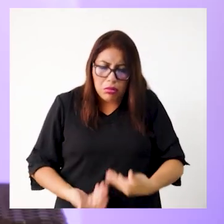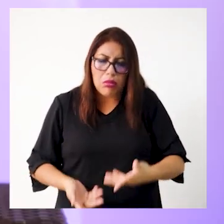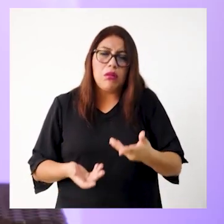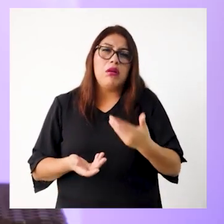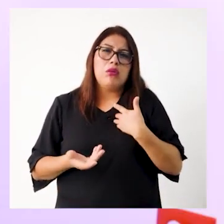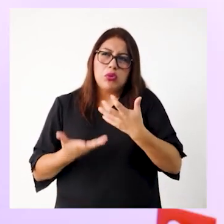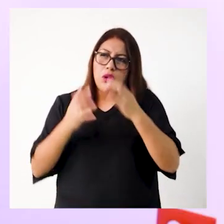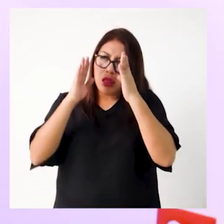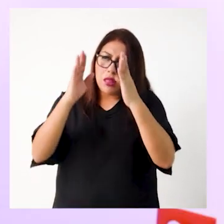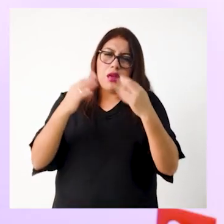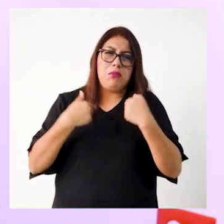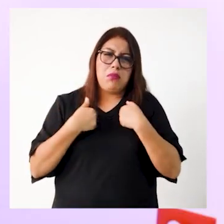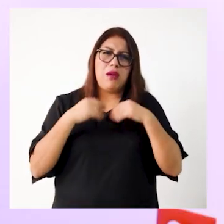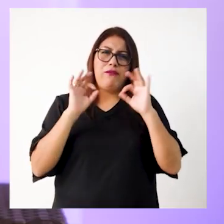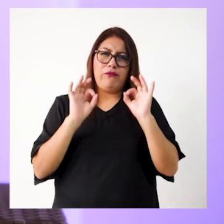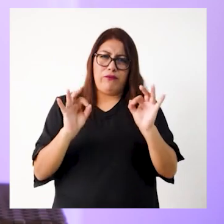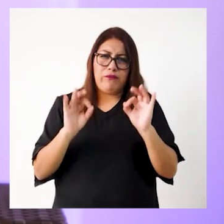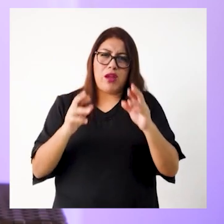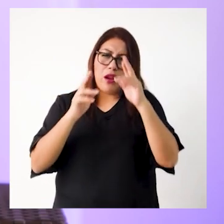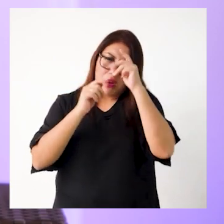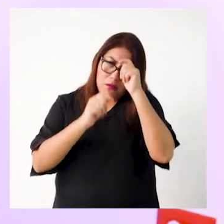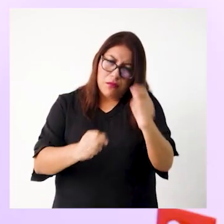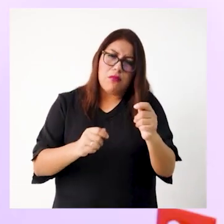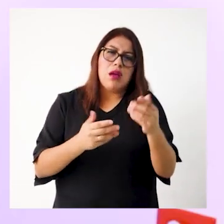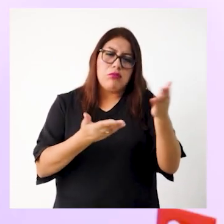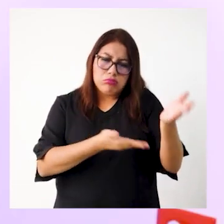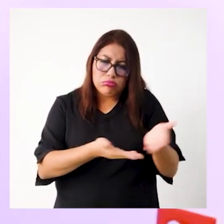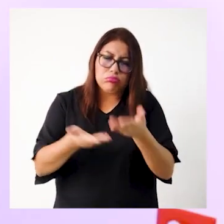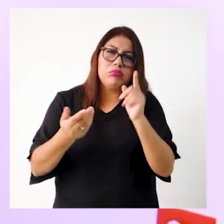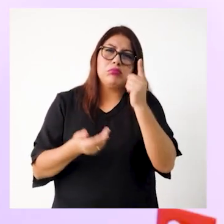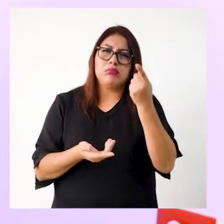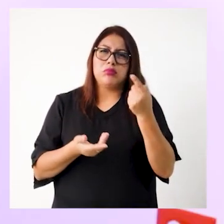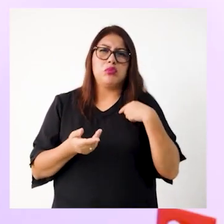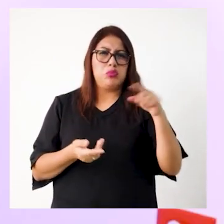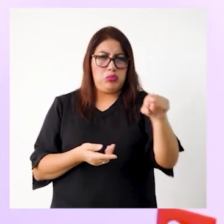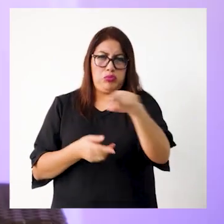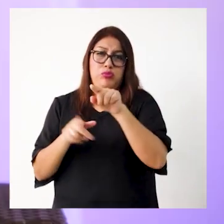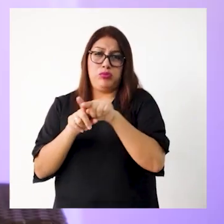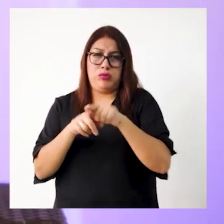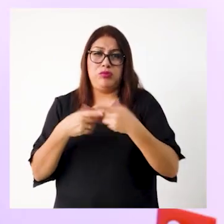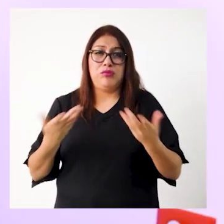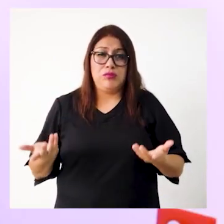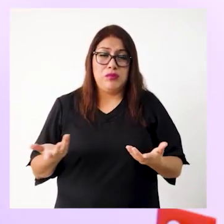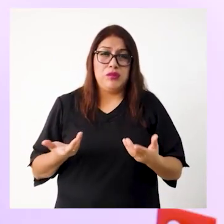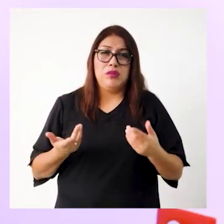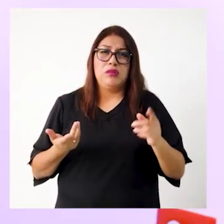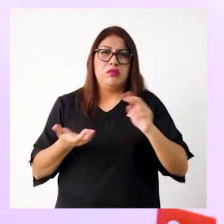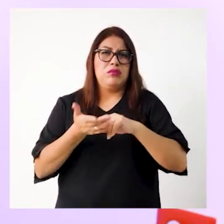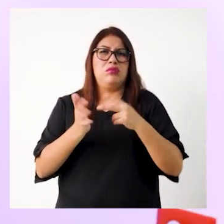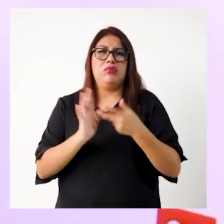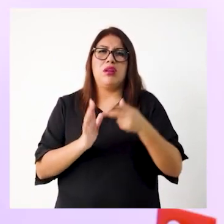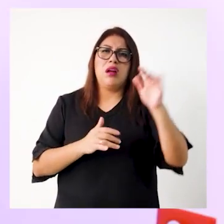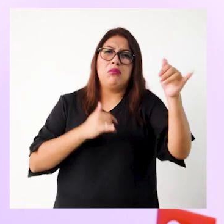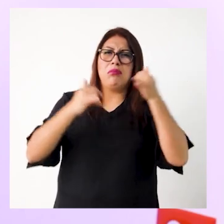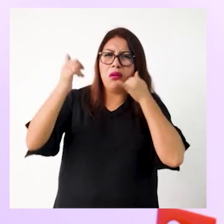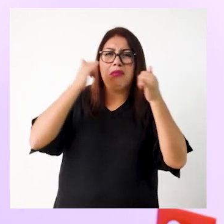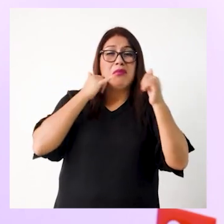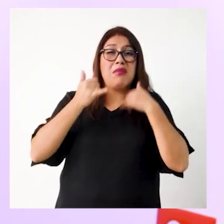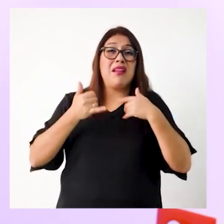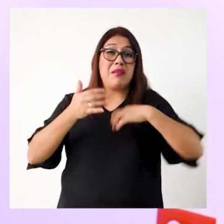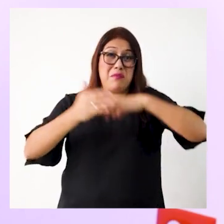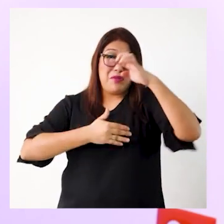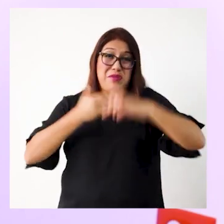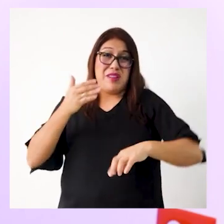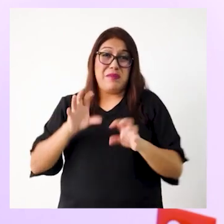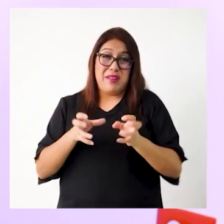amabilidad, verdad? Claro. ¿Te gustaría que te traten con consideración, por supuesto, con respeto? Porque todos vamos a llegar a eso. Claro. Pero no, pues, parte de las llamadas que recibo también en el